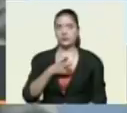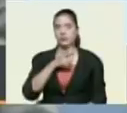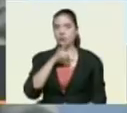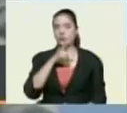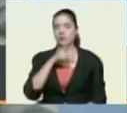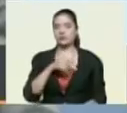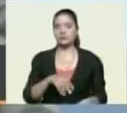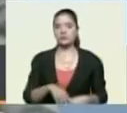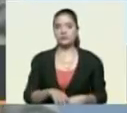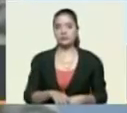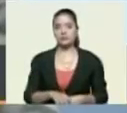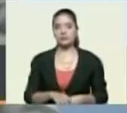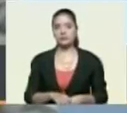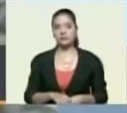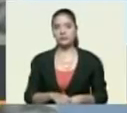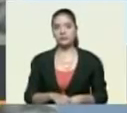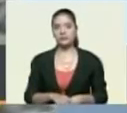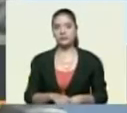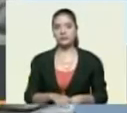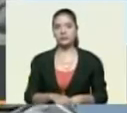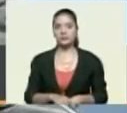¿no?